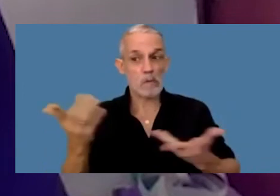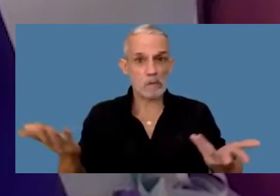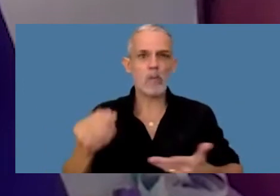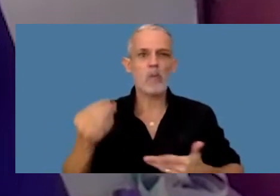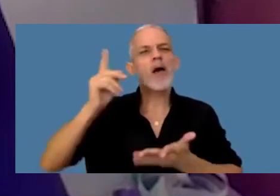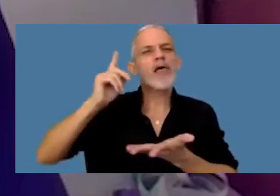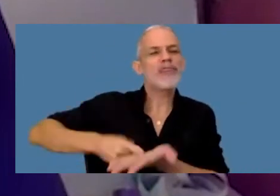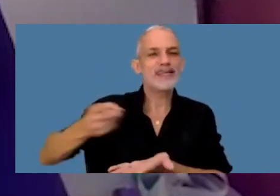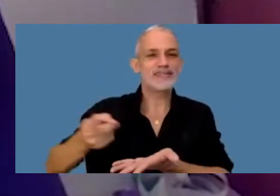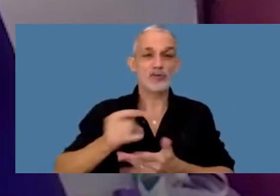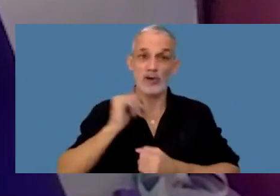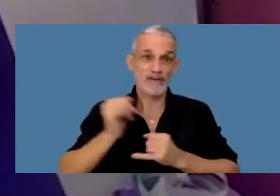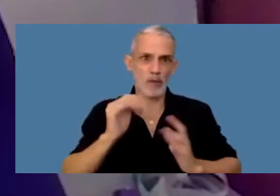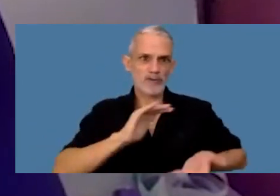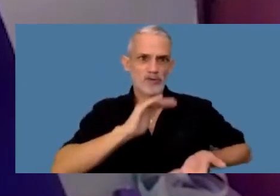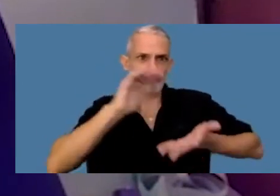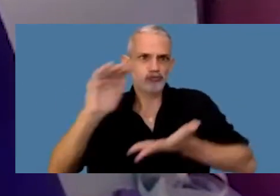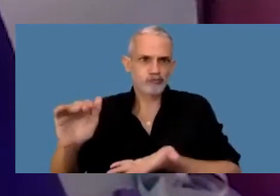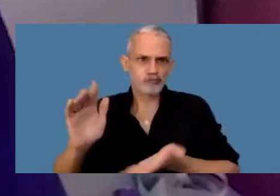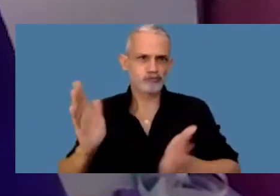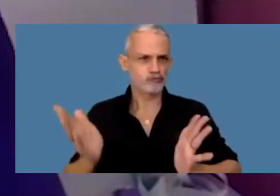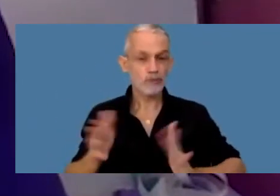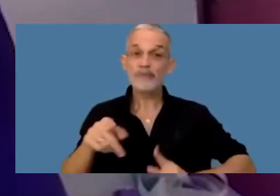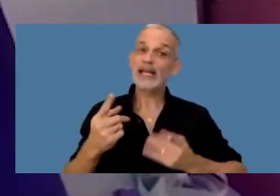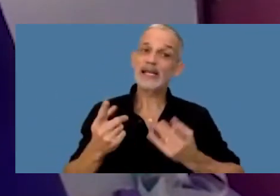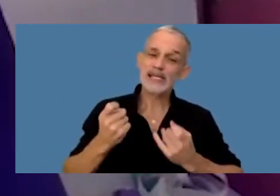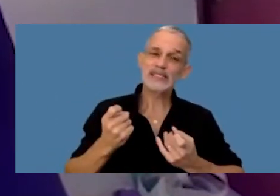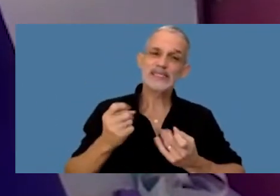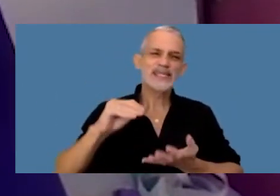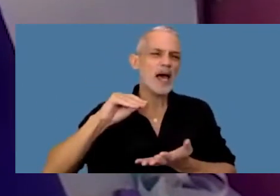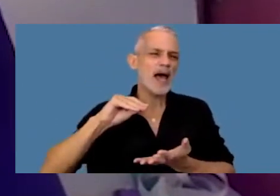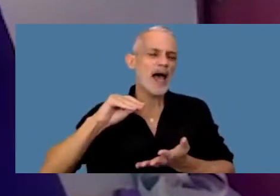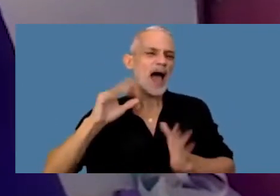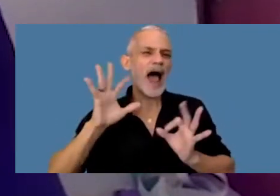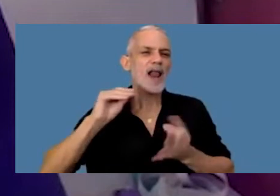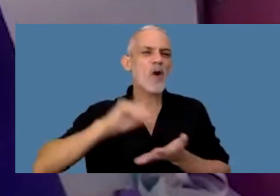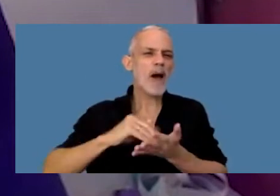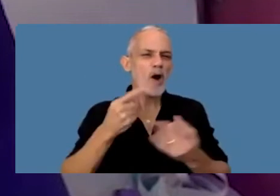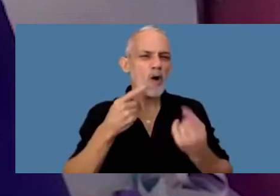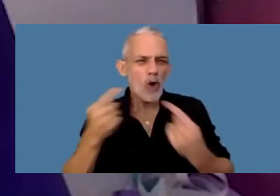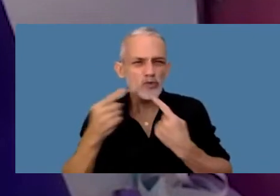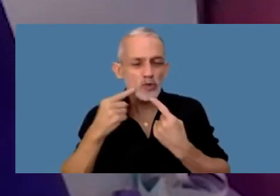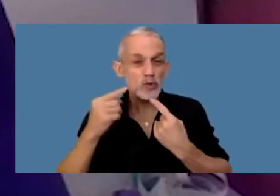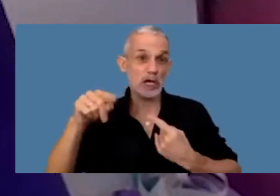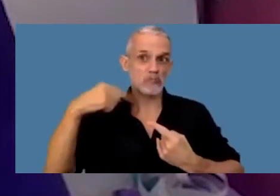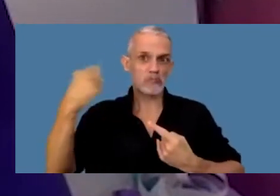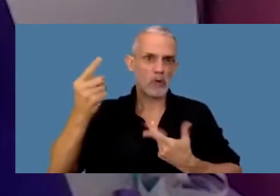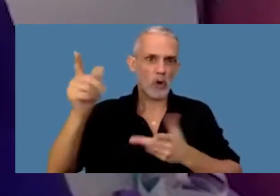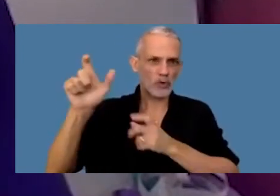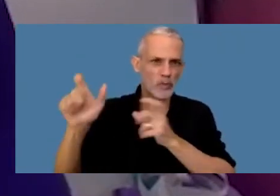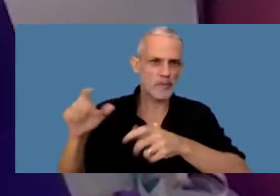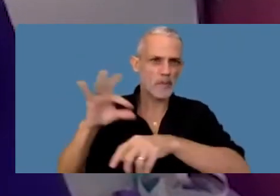respete su intimidad, a garantizarla, todos los